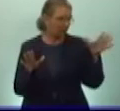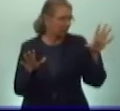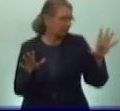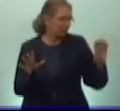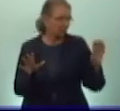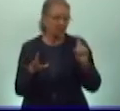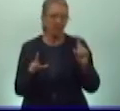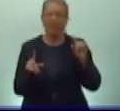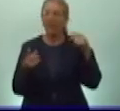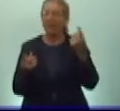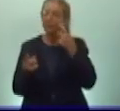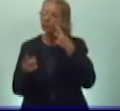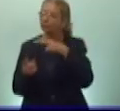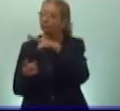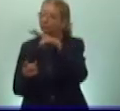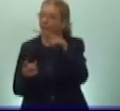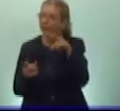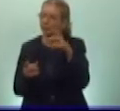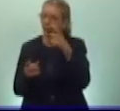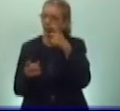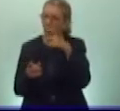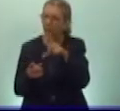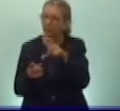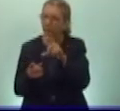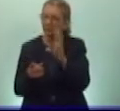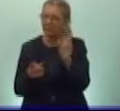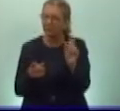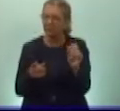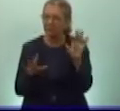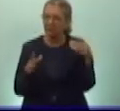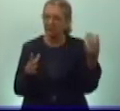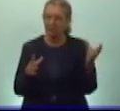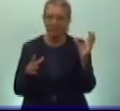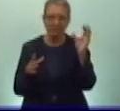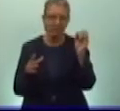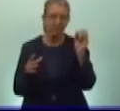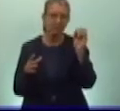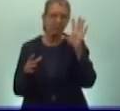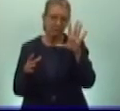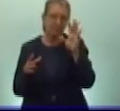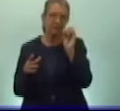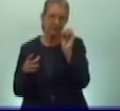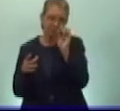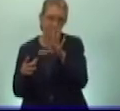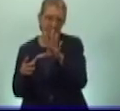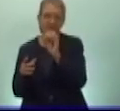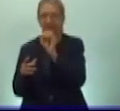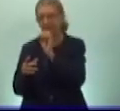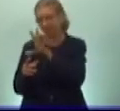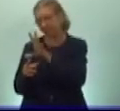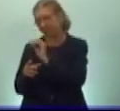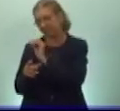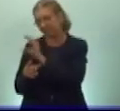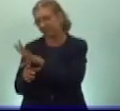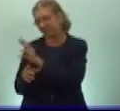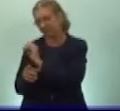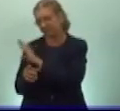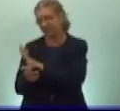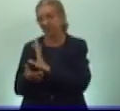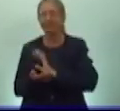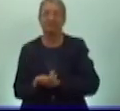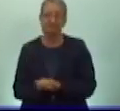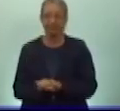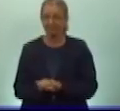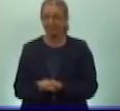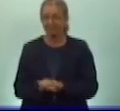en cada uno, en la última cifra de cada uno de esos números? 0, 5, 0, 5. O sea, voy repitiendo, ¿no?